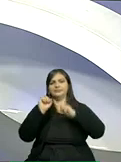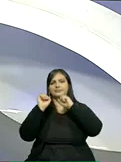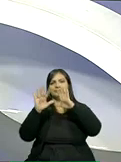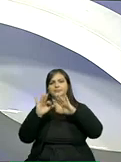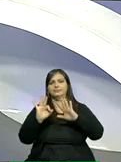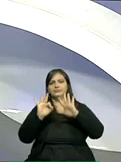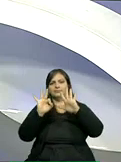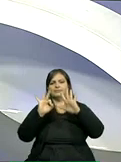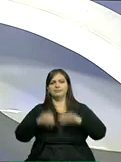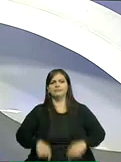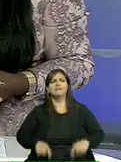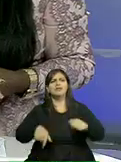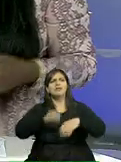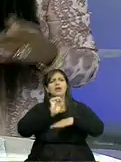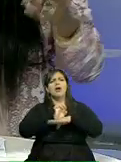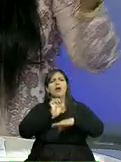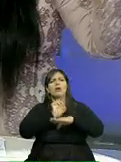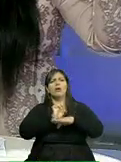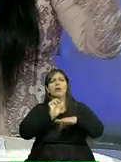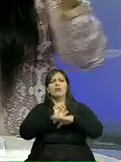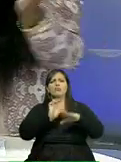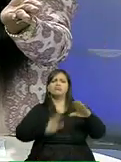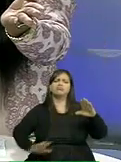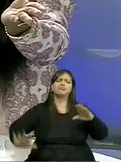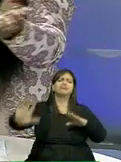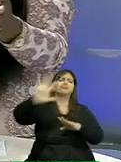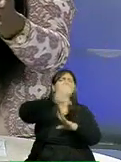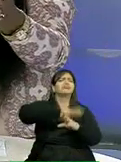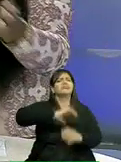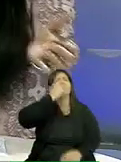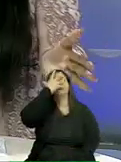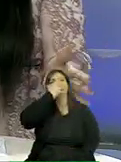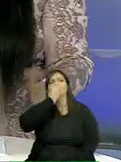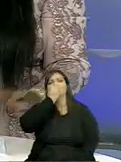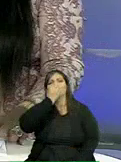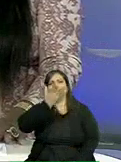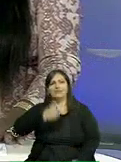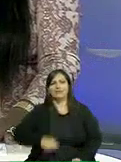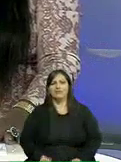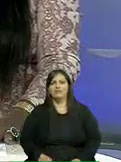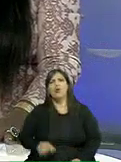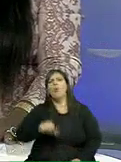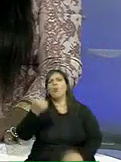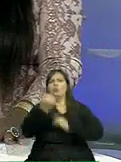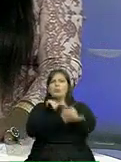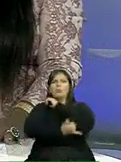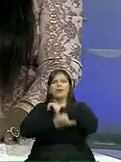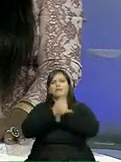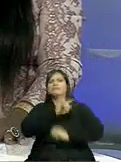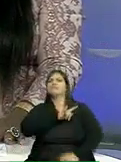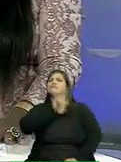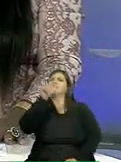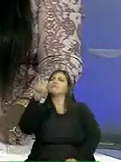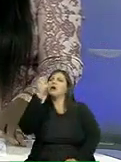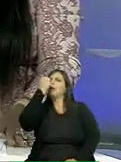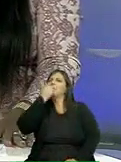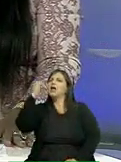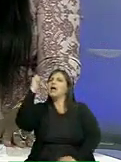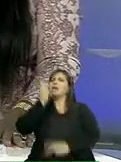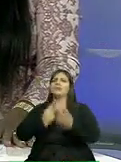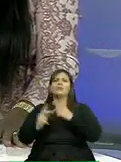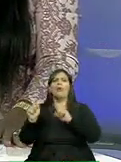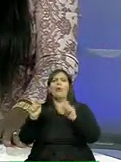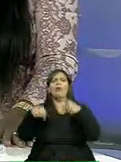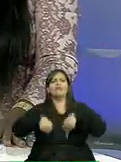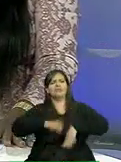Ecuador tiene lugares maravillosos. ¿Para qué irnos lejos si aquí tenemos toda la diversión? Nos vamos a Ollacachi. Ofrece